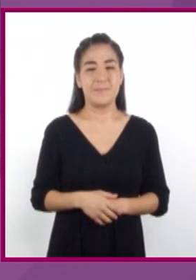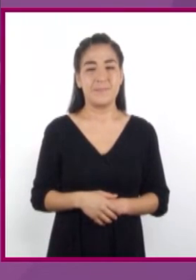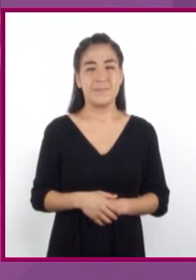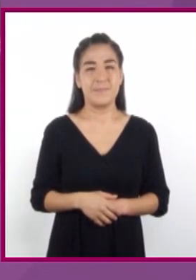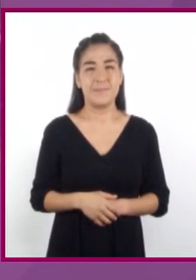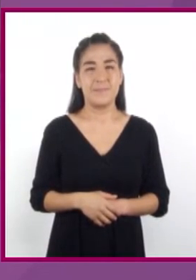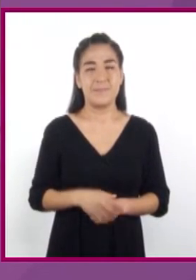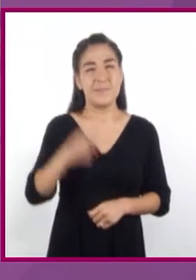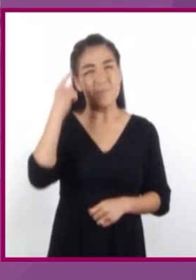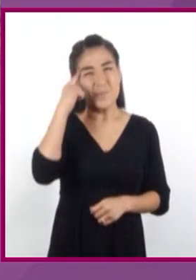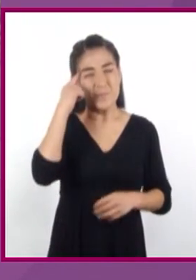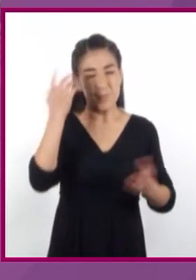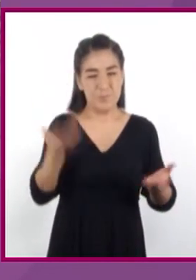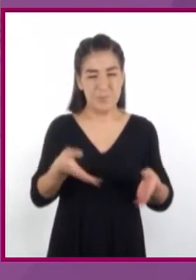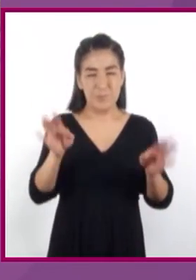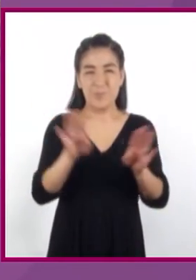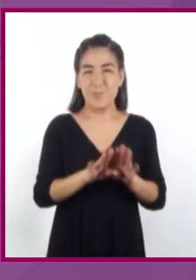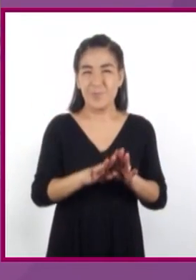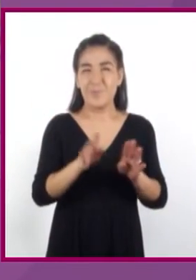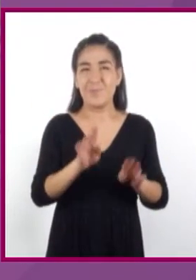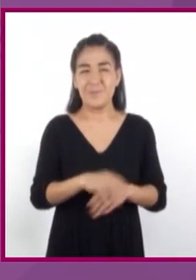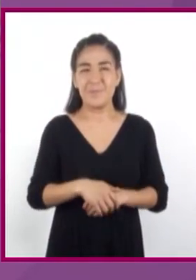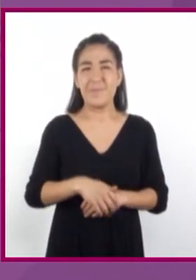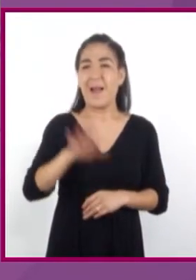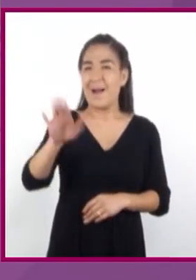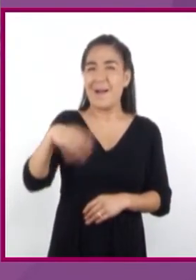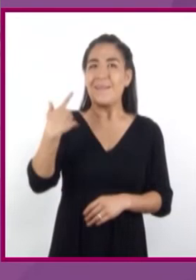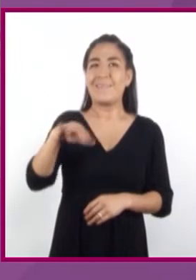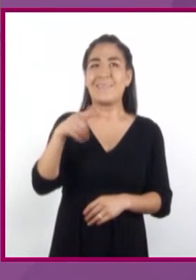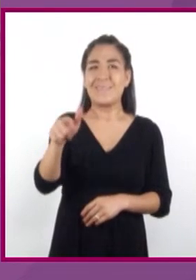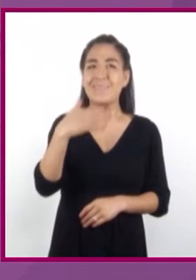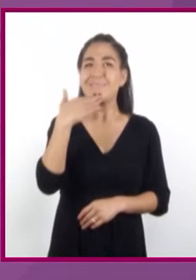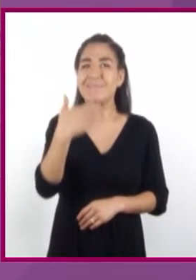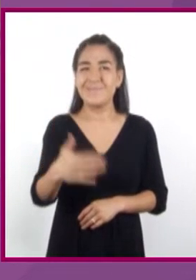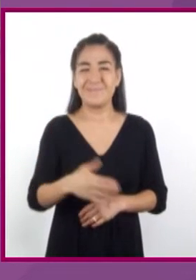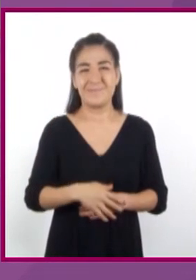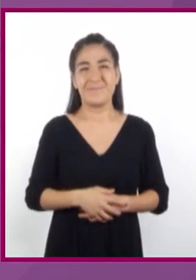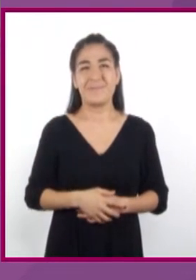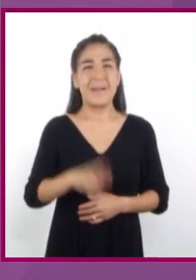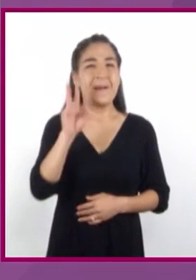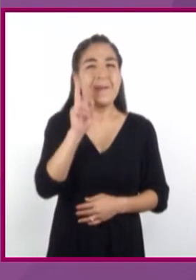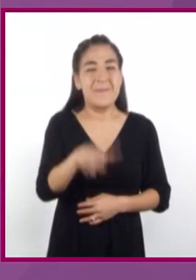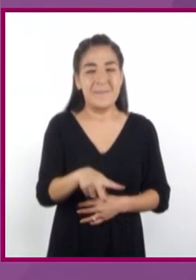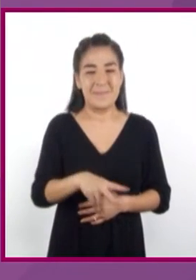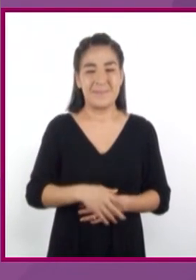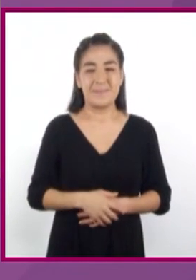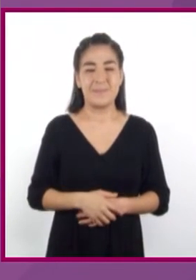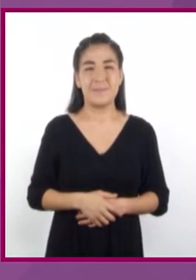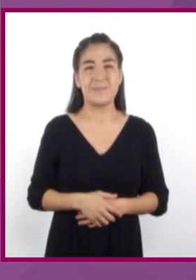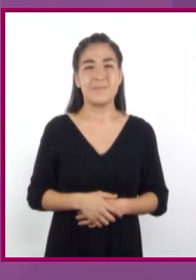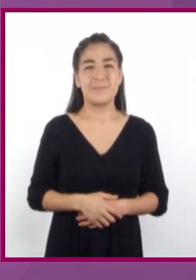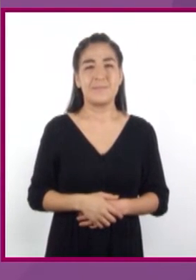La manera de transferir. ¡Oye, eso está genial! A ver.